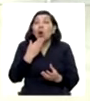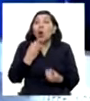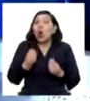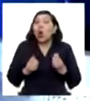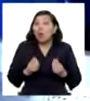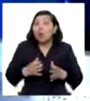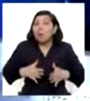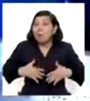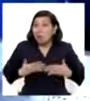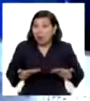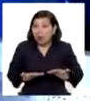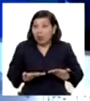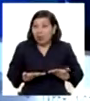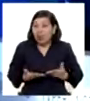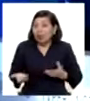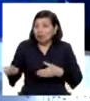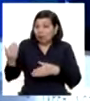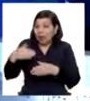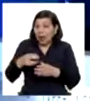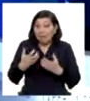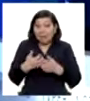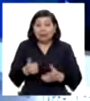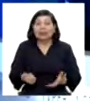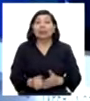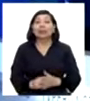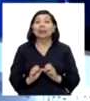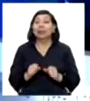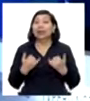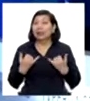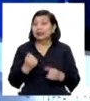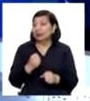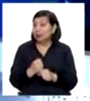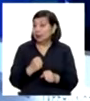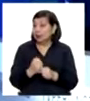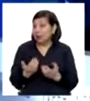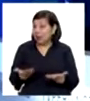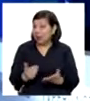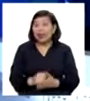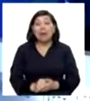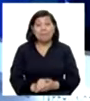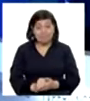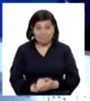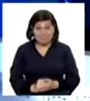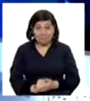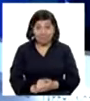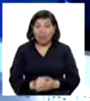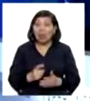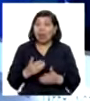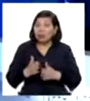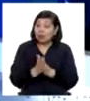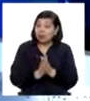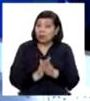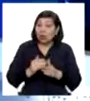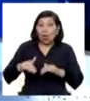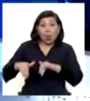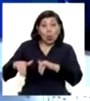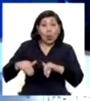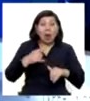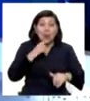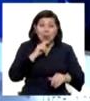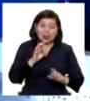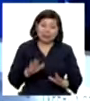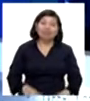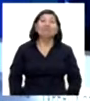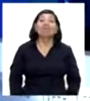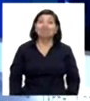cómo podíamos involucrar a las empresas prestadoras en este trabajo de de largo aliento hacia la igualdad de género,